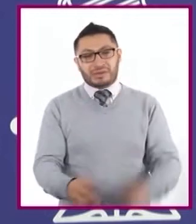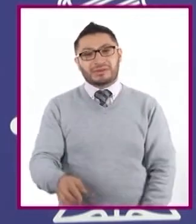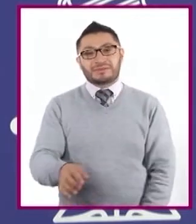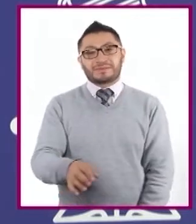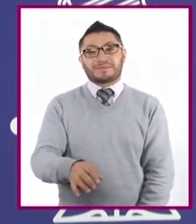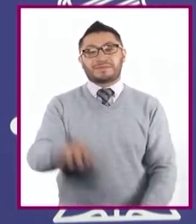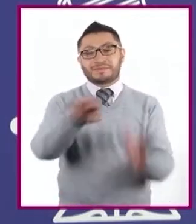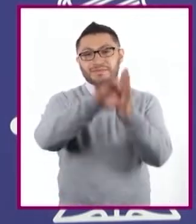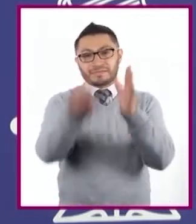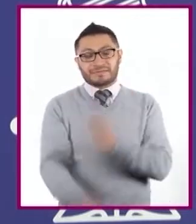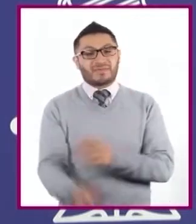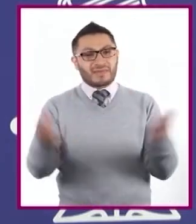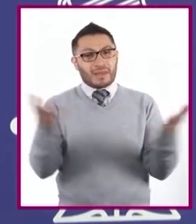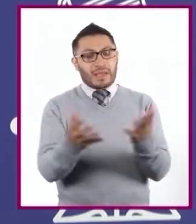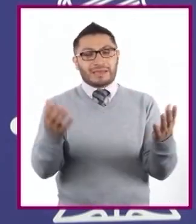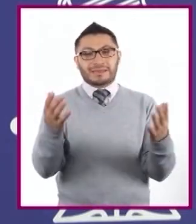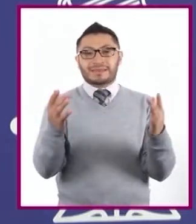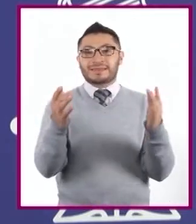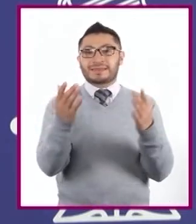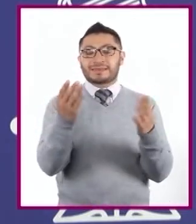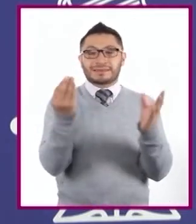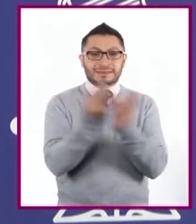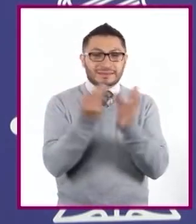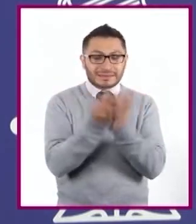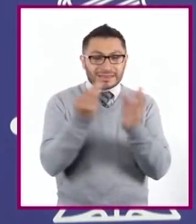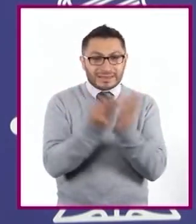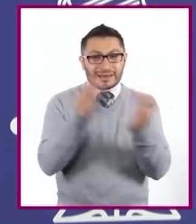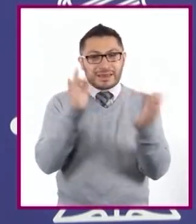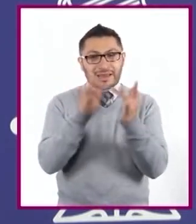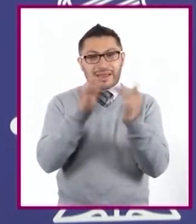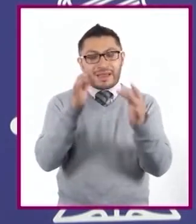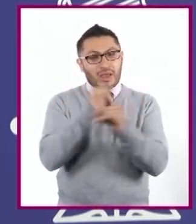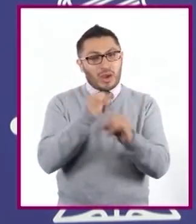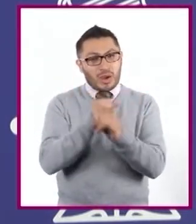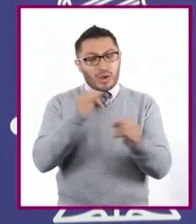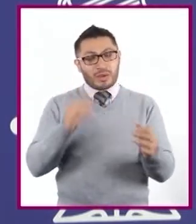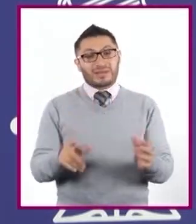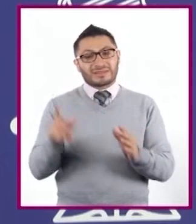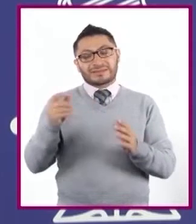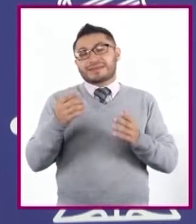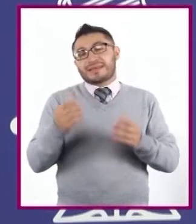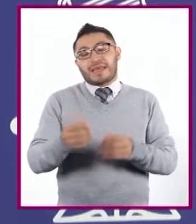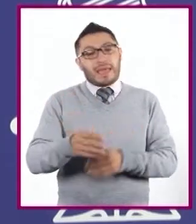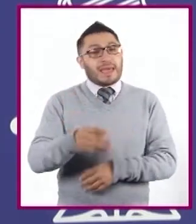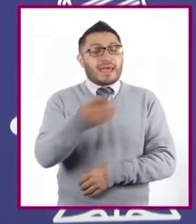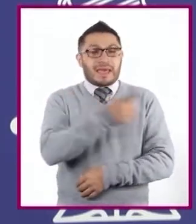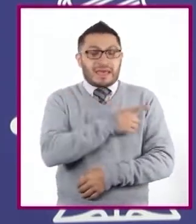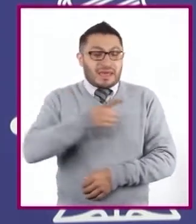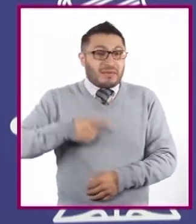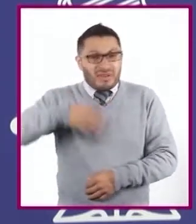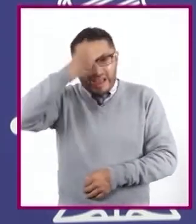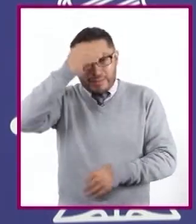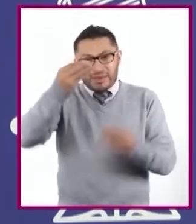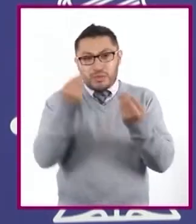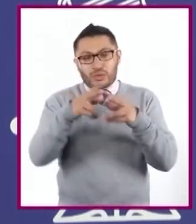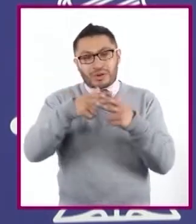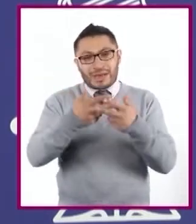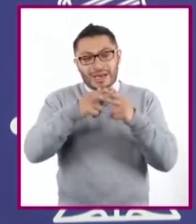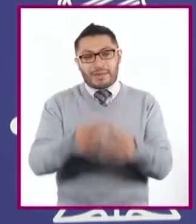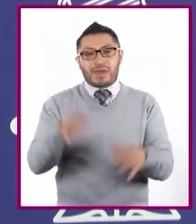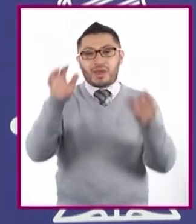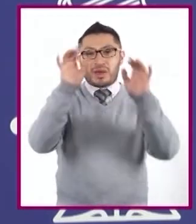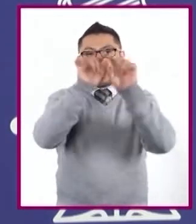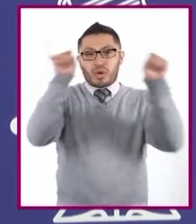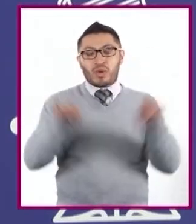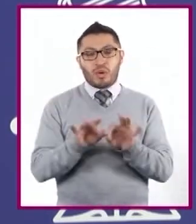para llevar a cabo las clases a distancia, hemos tenido que familiarizarnos con muchas herramientas, como la computadora, el celular o